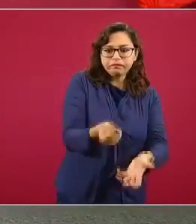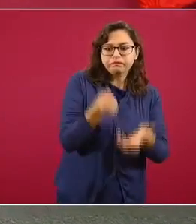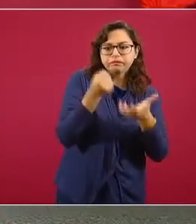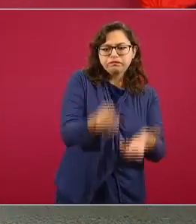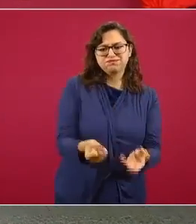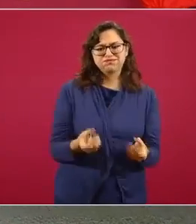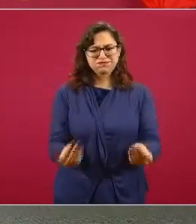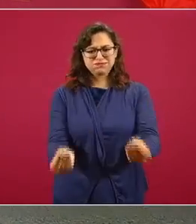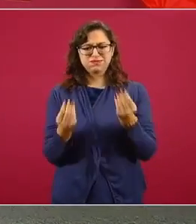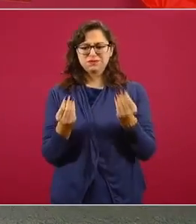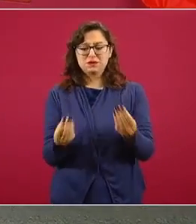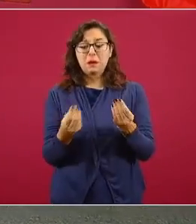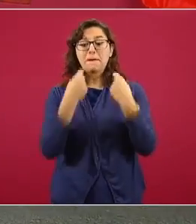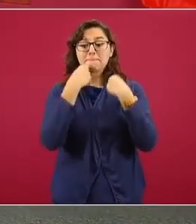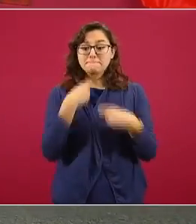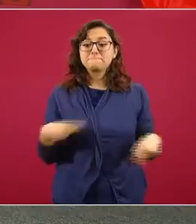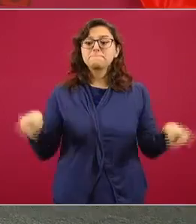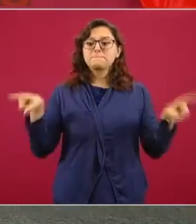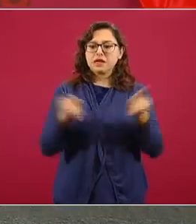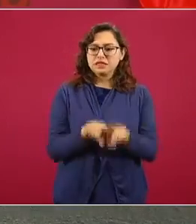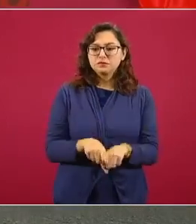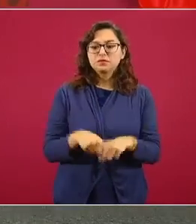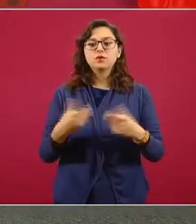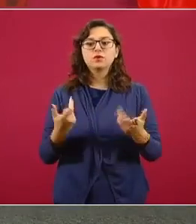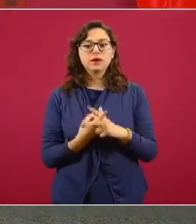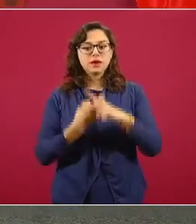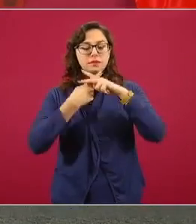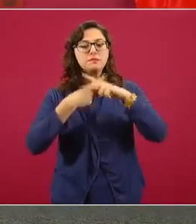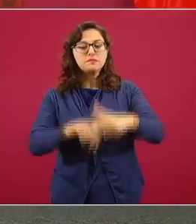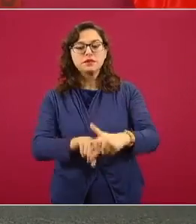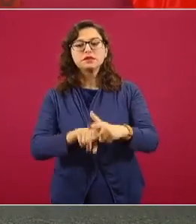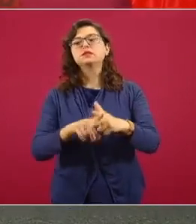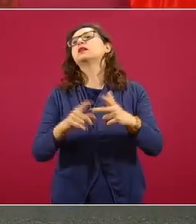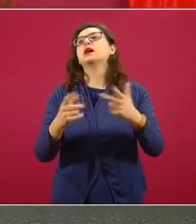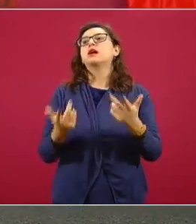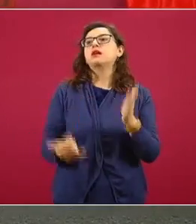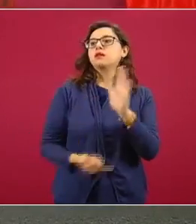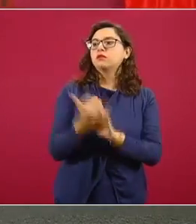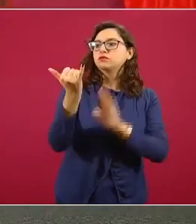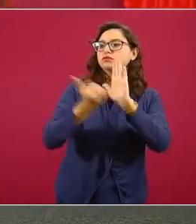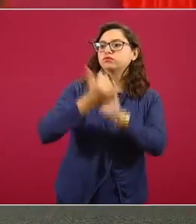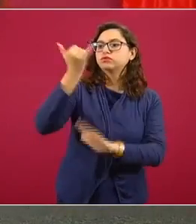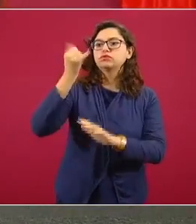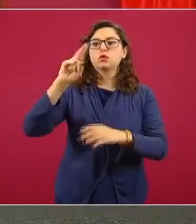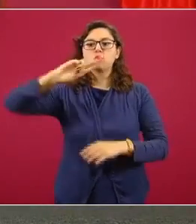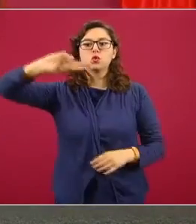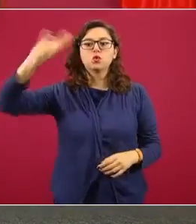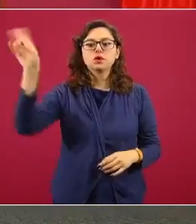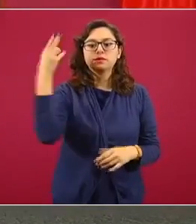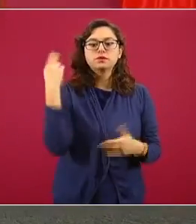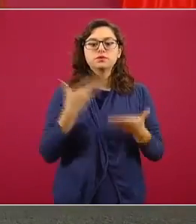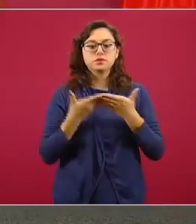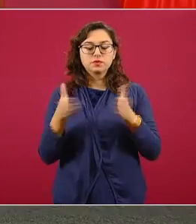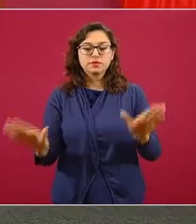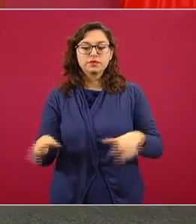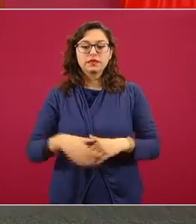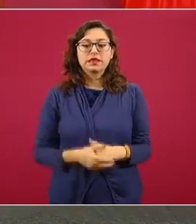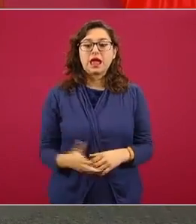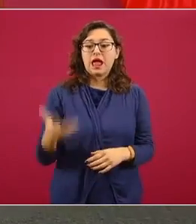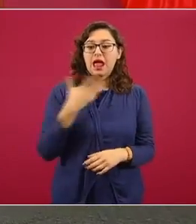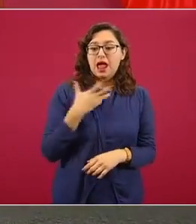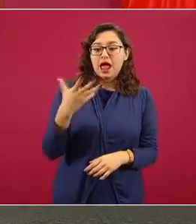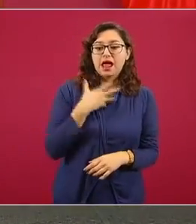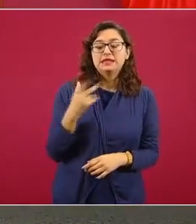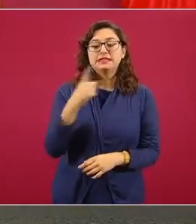mismo tiempo se están creando universidades públicas. Ayer hablaba yo, son